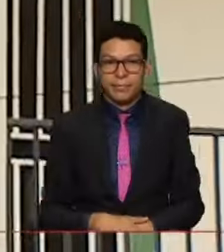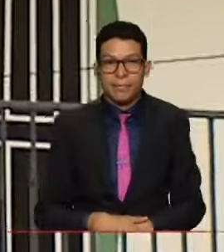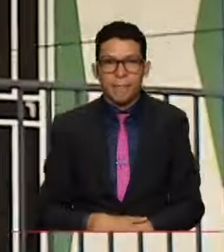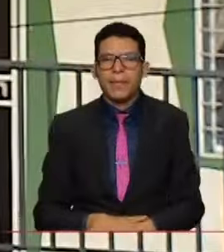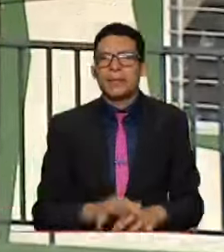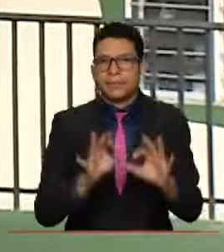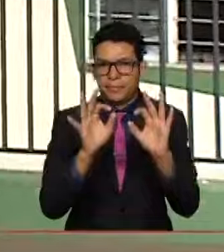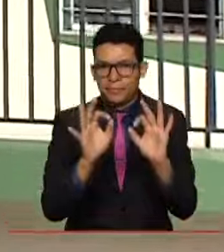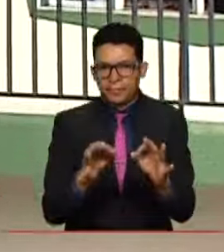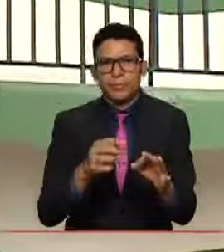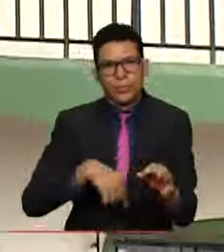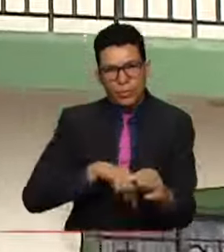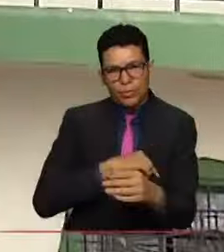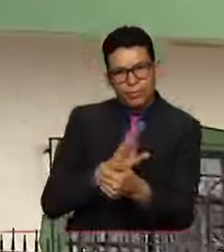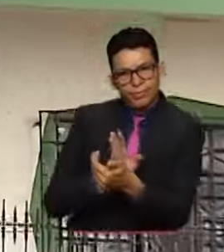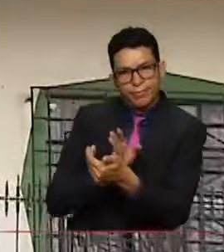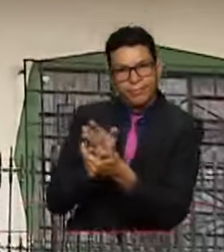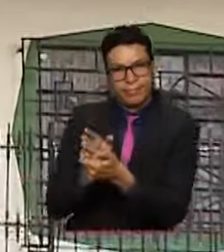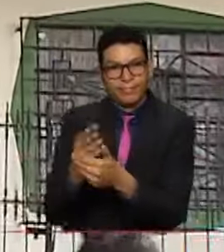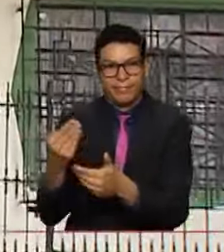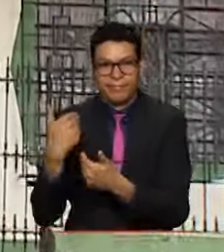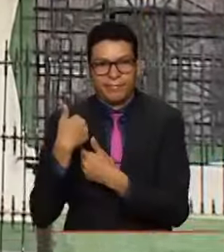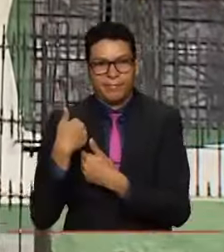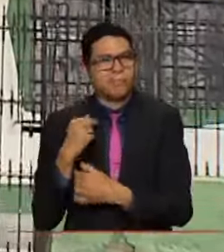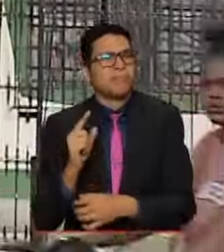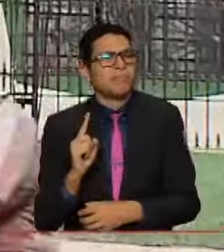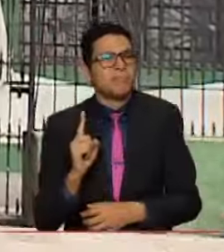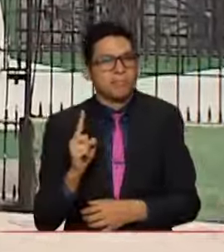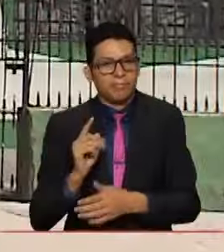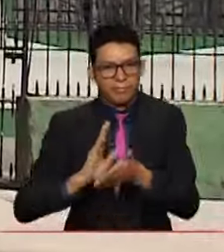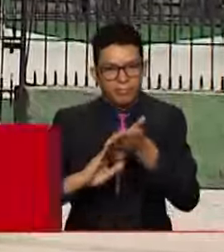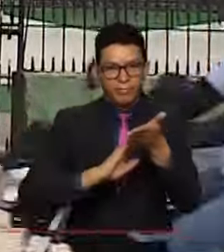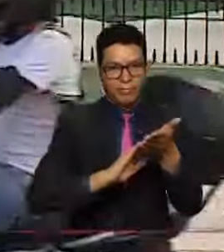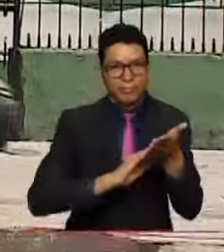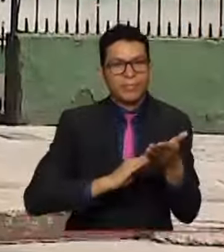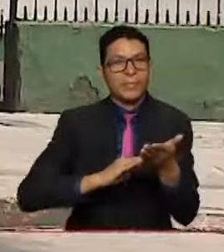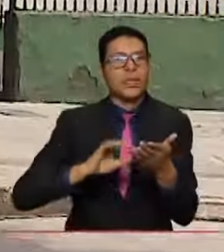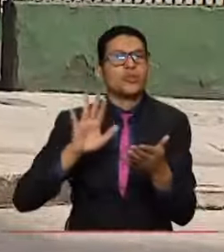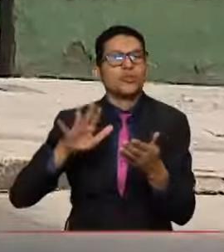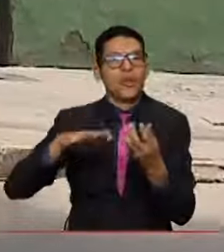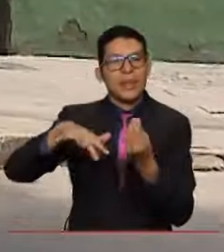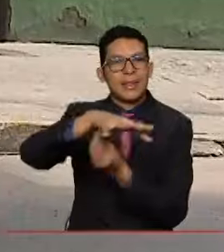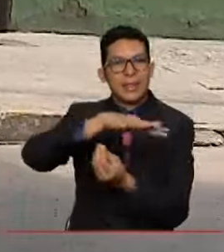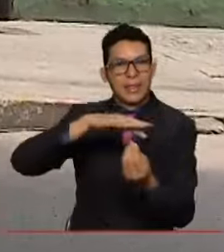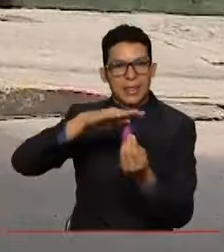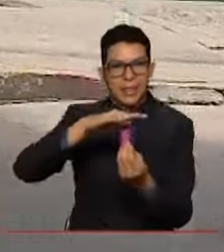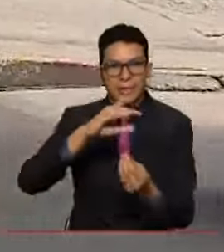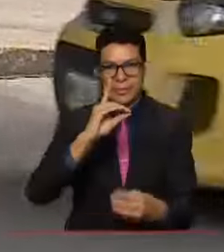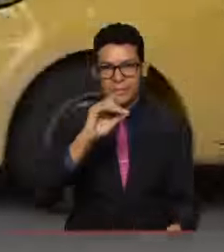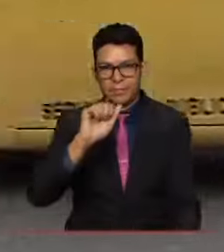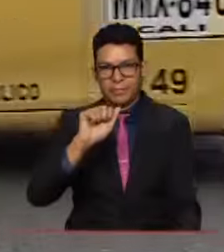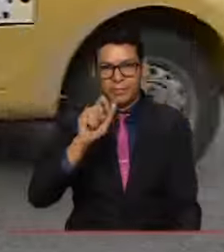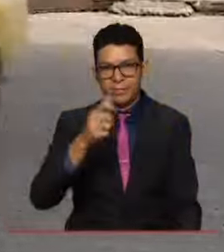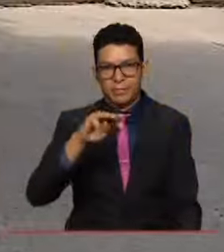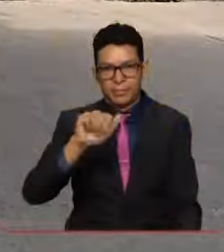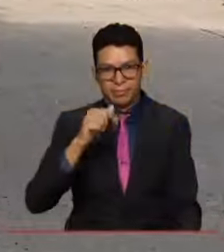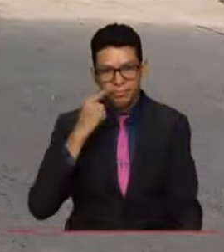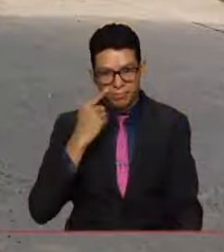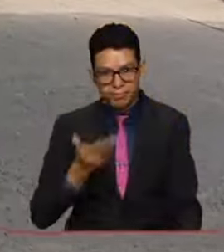Efectivamente, consultamos con el área encargada del DAGMA, el área de flora urbana, y esto fue lo que nos